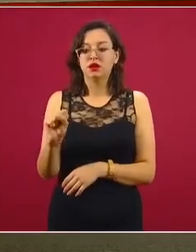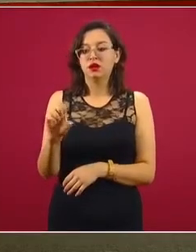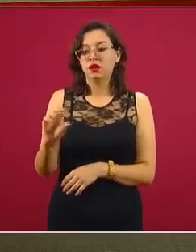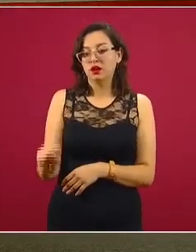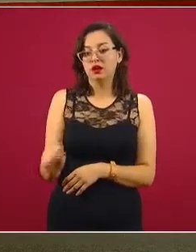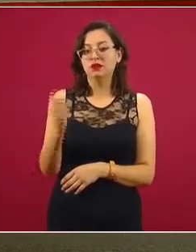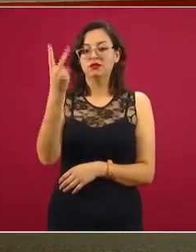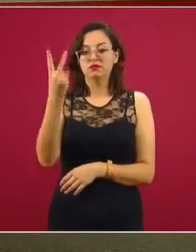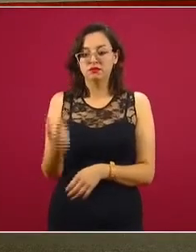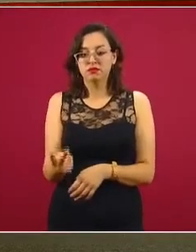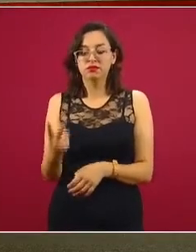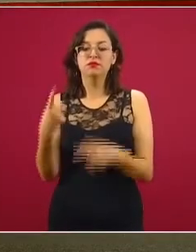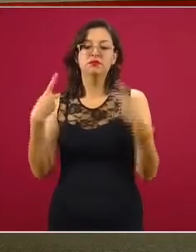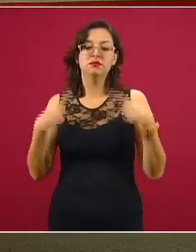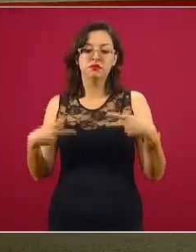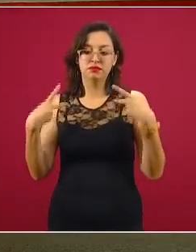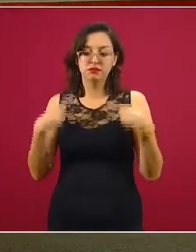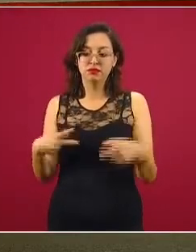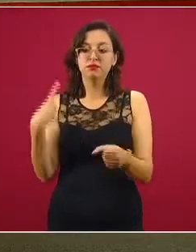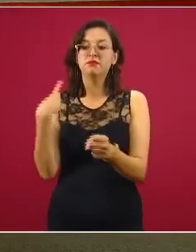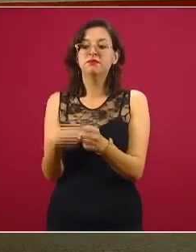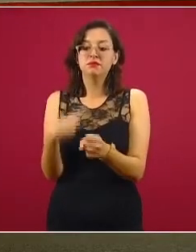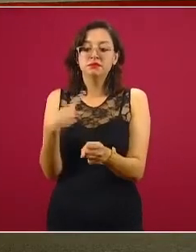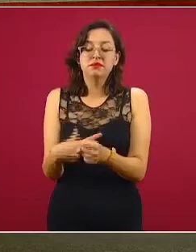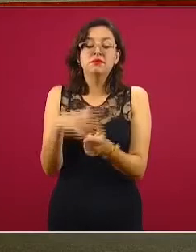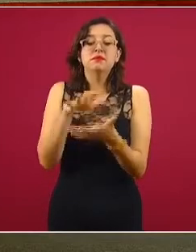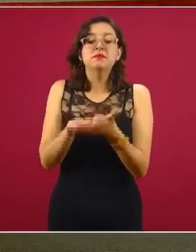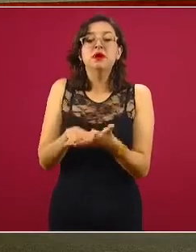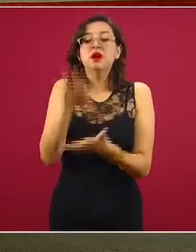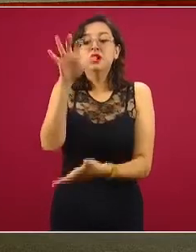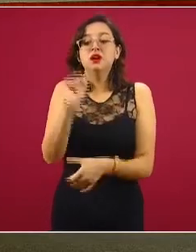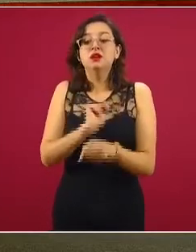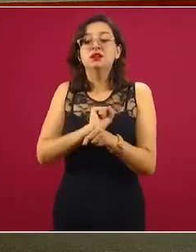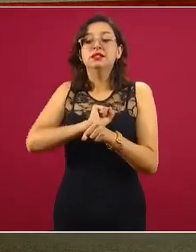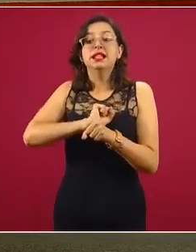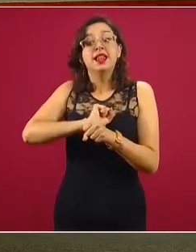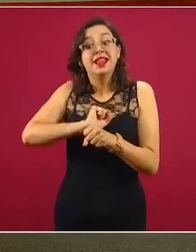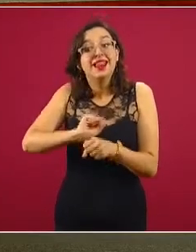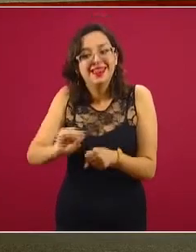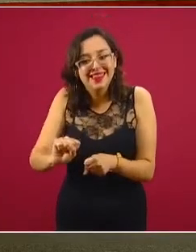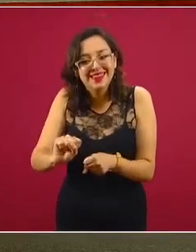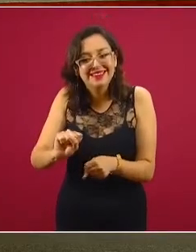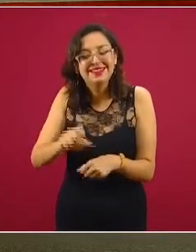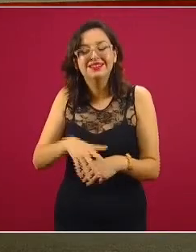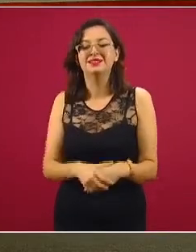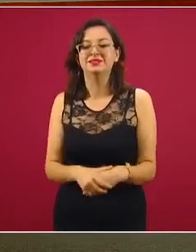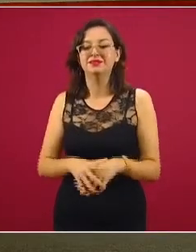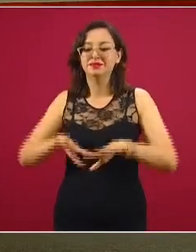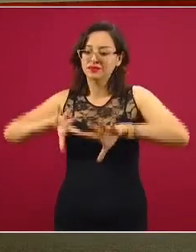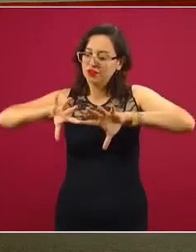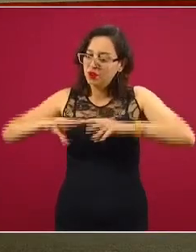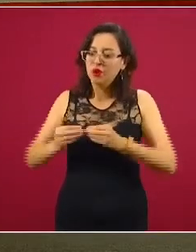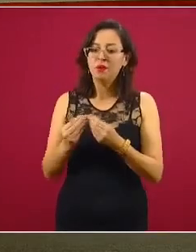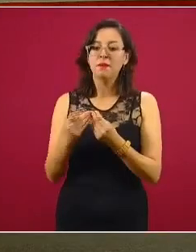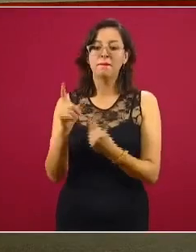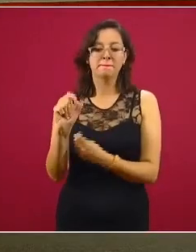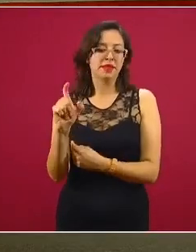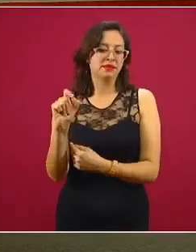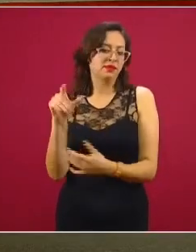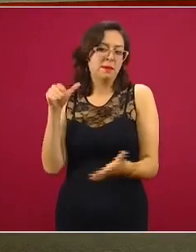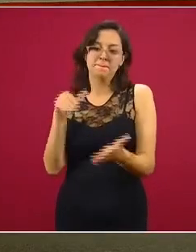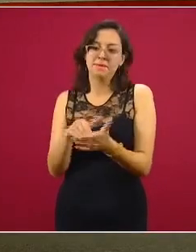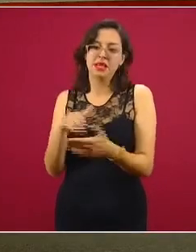104,562 casos mayormente leves que se suman a los 20 y tantos mil que